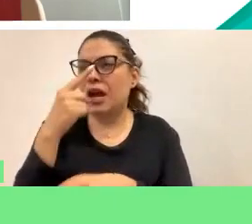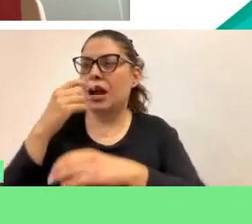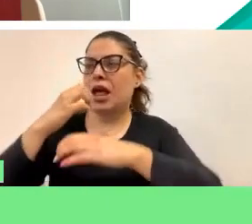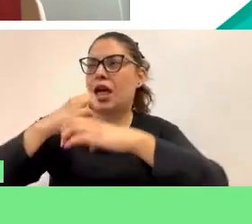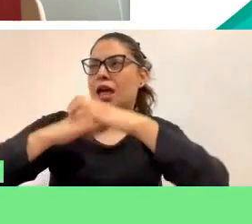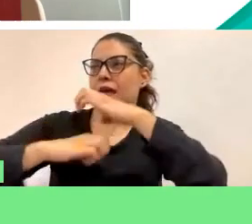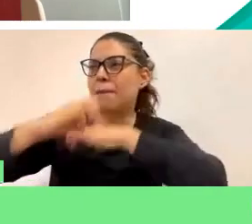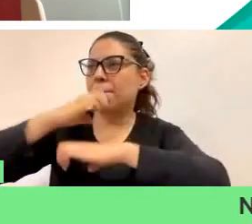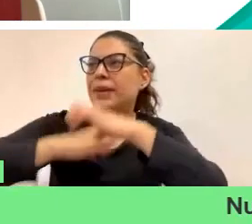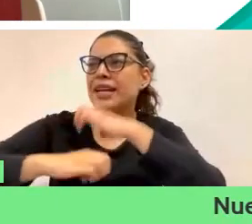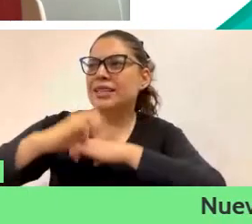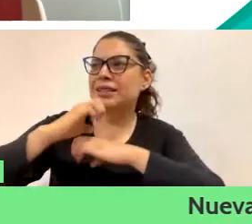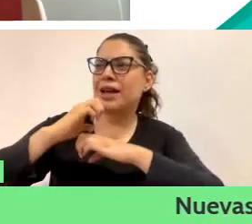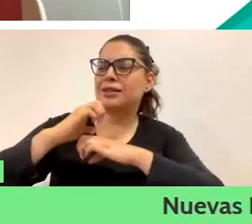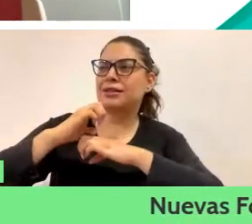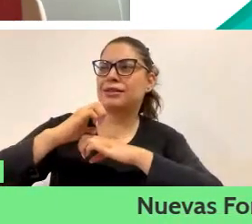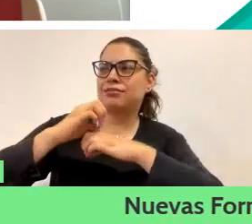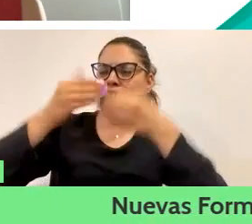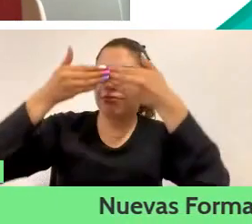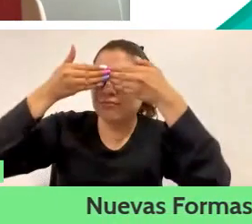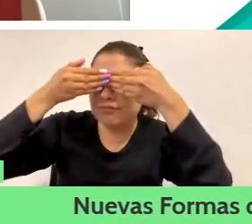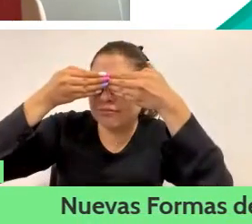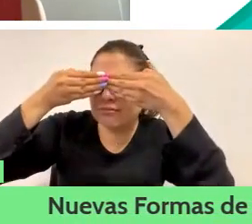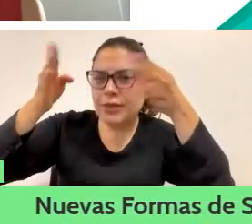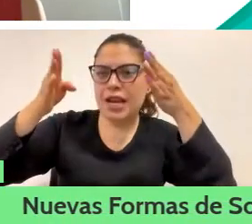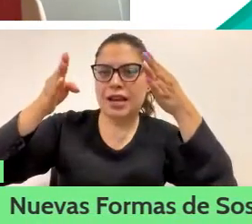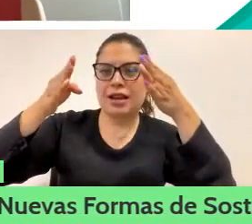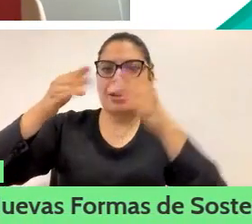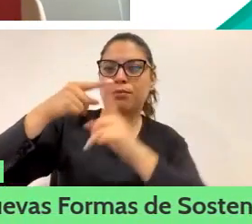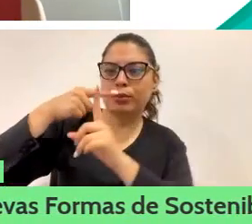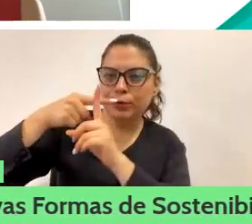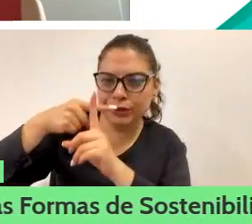gestionar esa falta de y pararnos desde el otro lado?